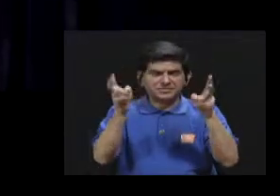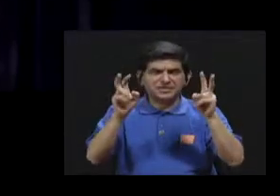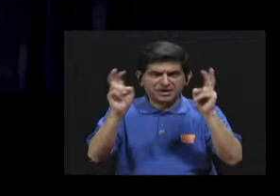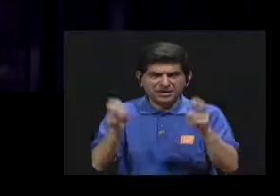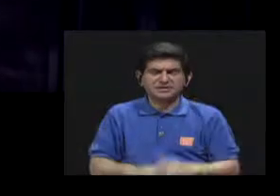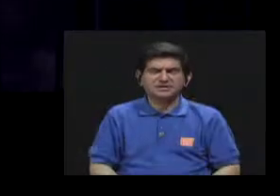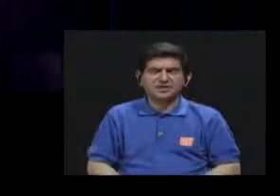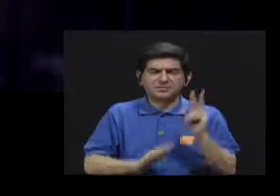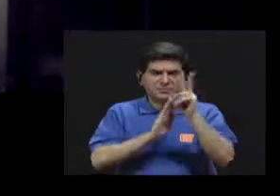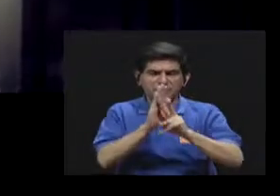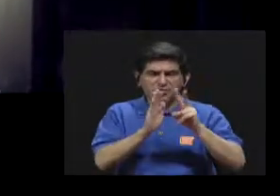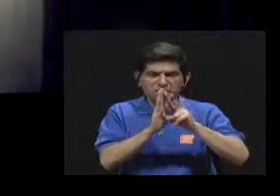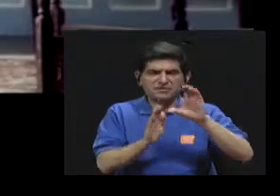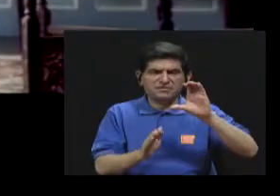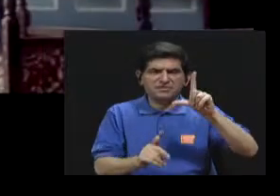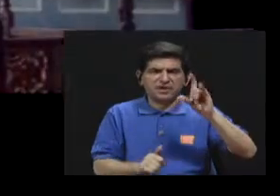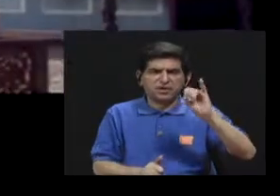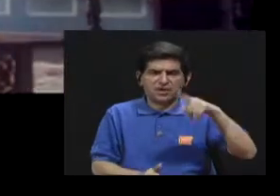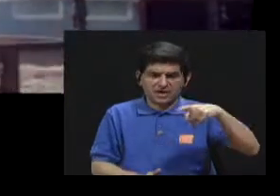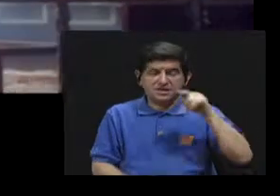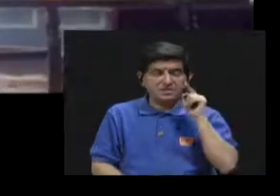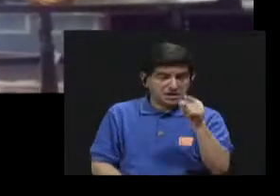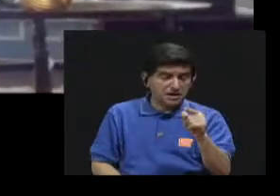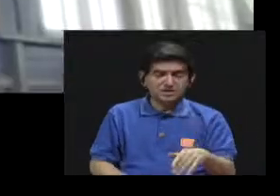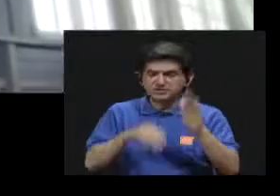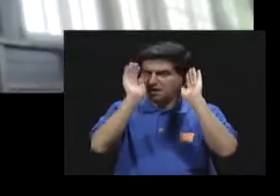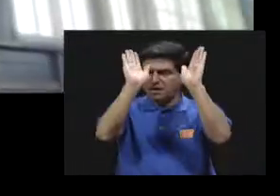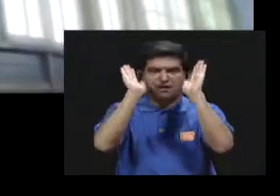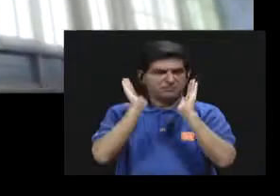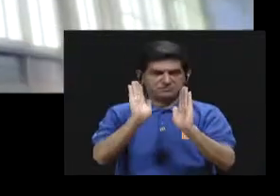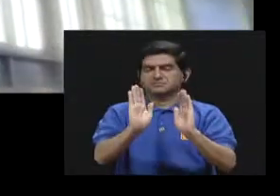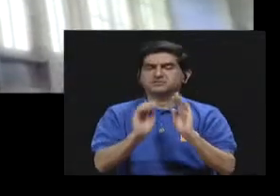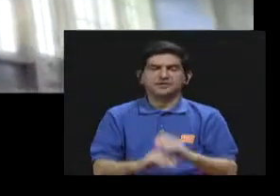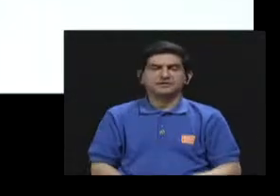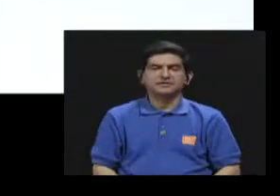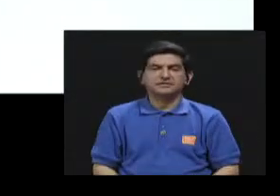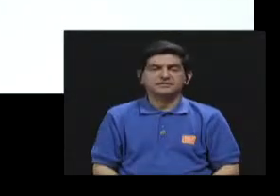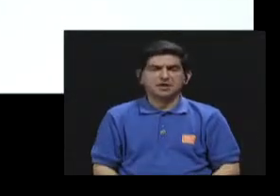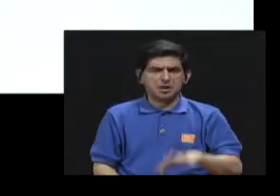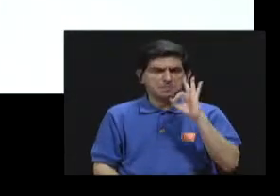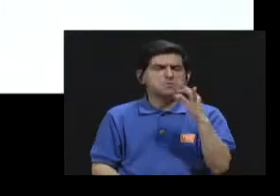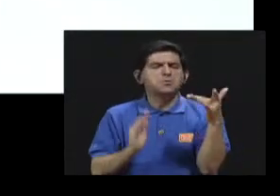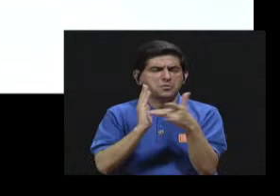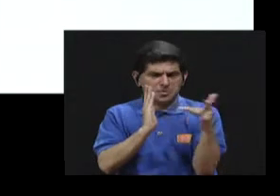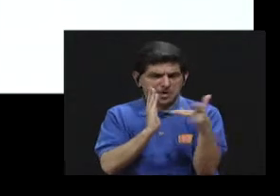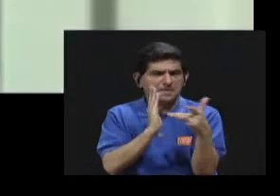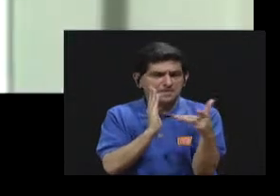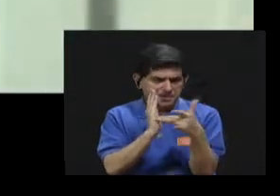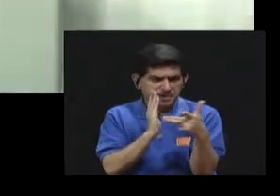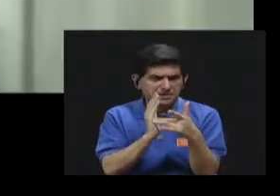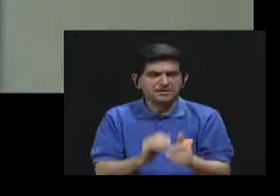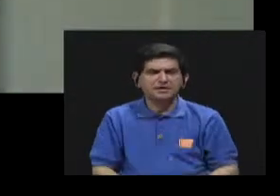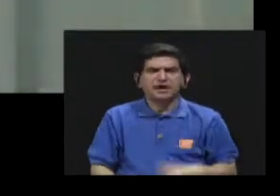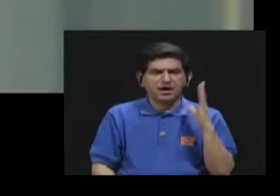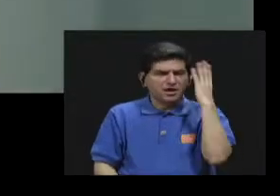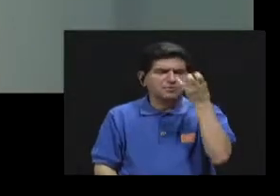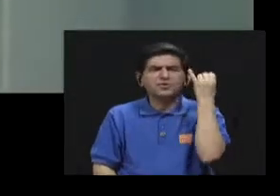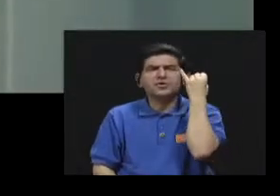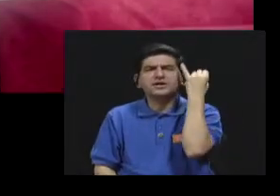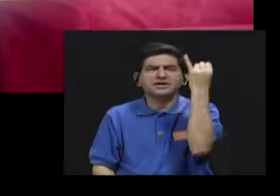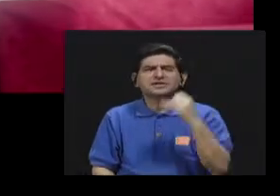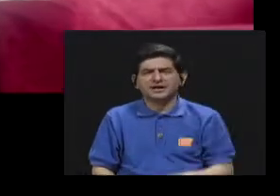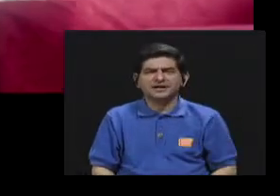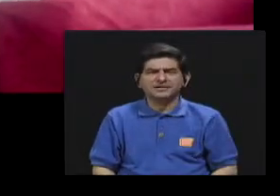de videoclips, y la verdad es que este videoclip está espectacular porque está muy bien técnicamente y muy bonita la idea